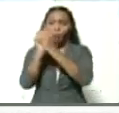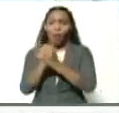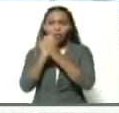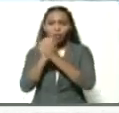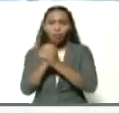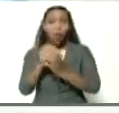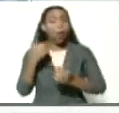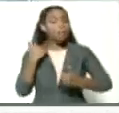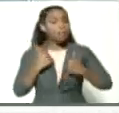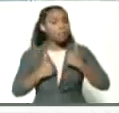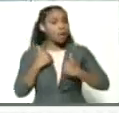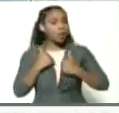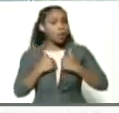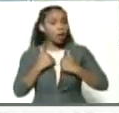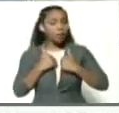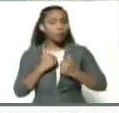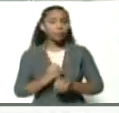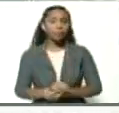en miércoles,